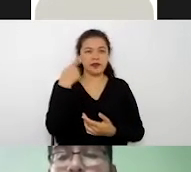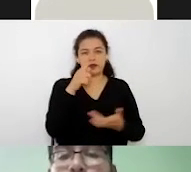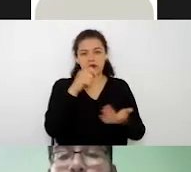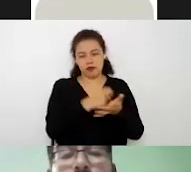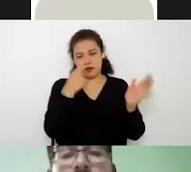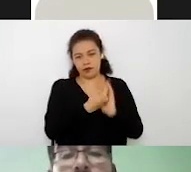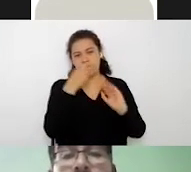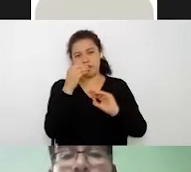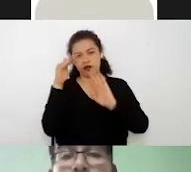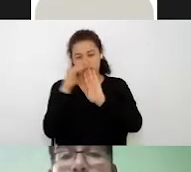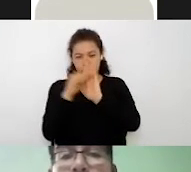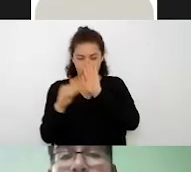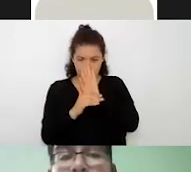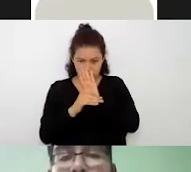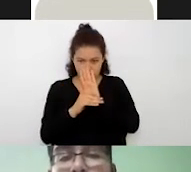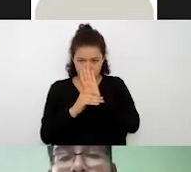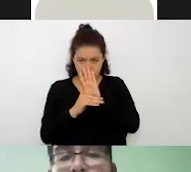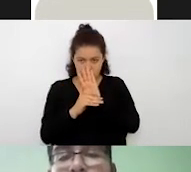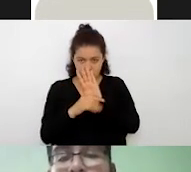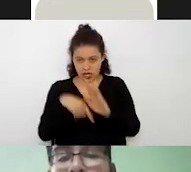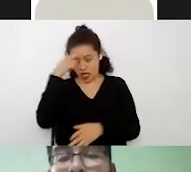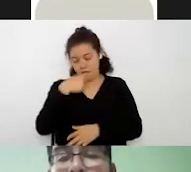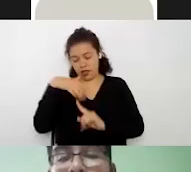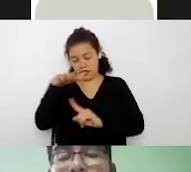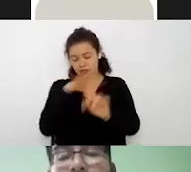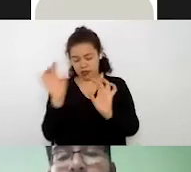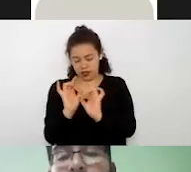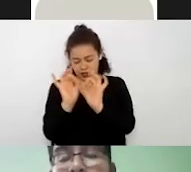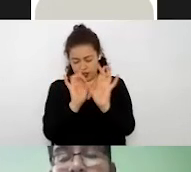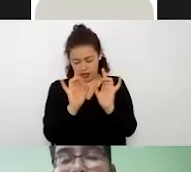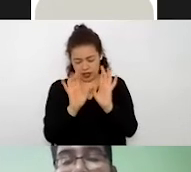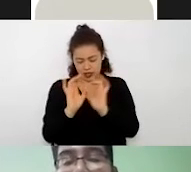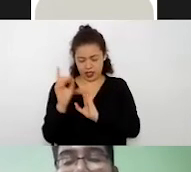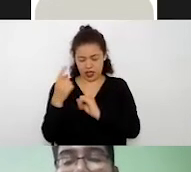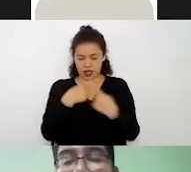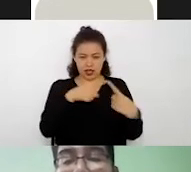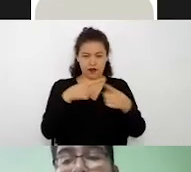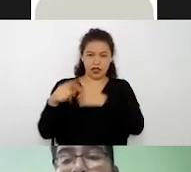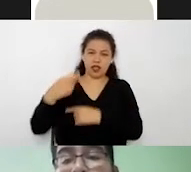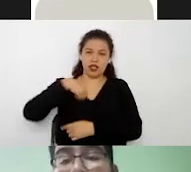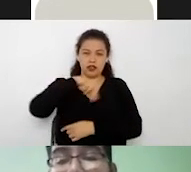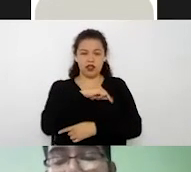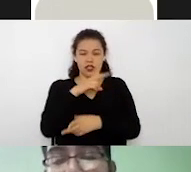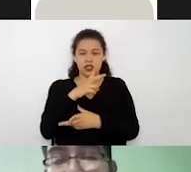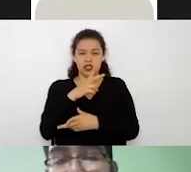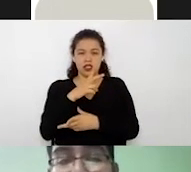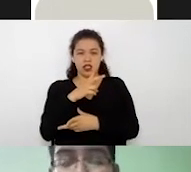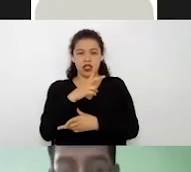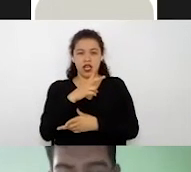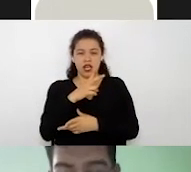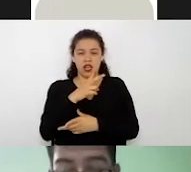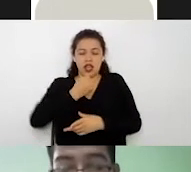esos protocolos se dieron a partir de situaciones ajenas a las que nosotros vivimos, como lo pueden ser